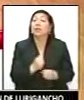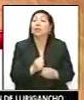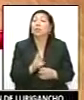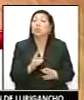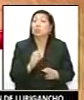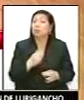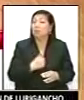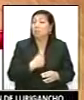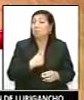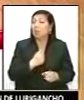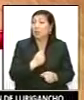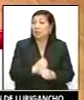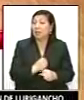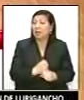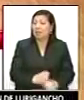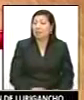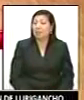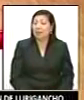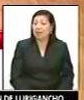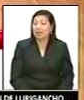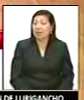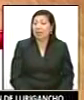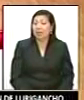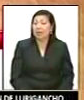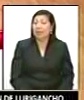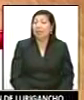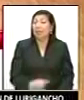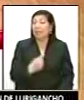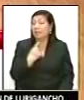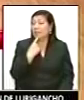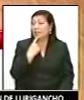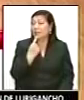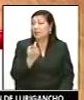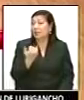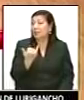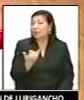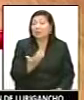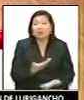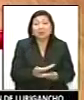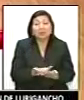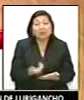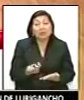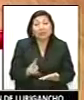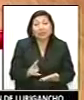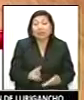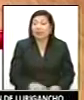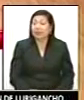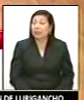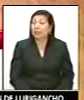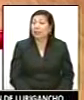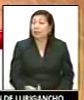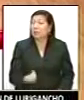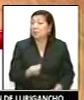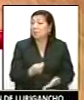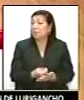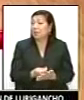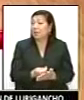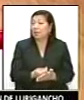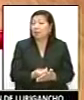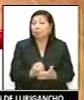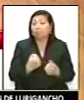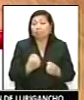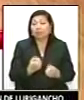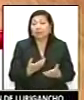mismo puesto equivalente en el horario diurno. Es decir, esto ni es un incremento, ni es un recargo caprichoso,